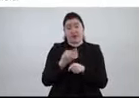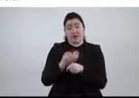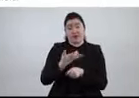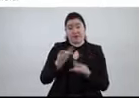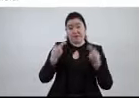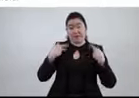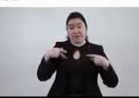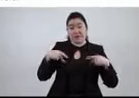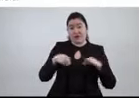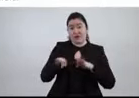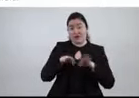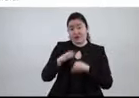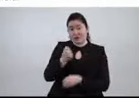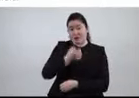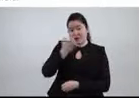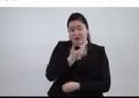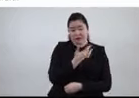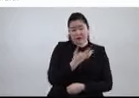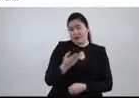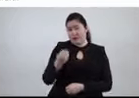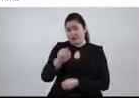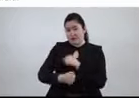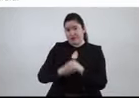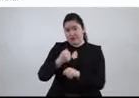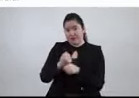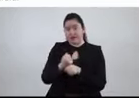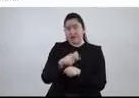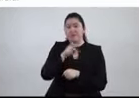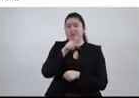personal educativo de entre 50 y 59 años de edad